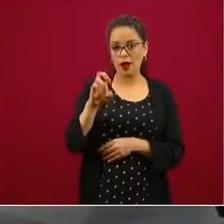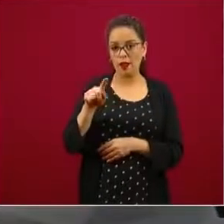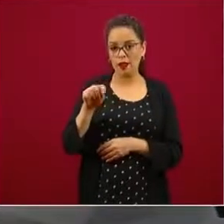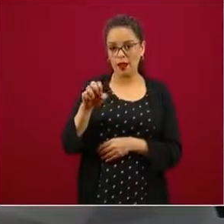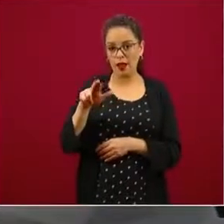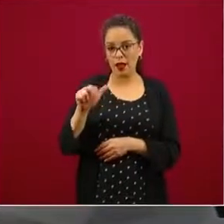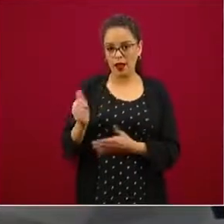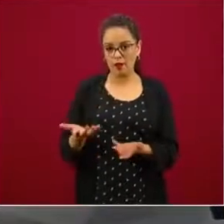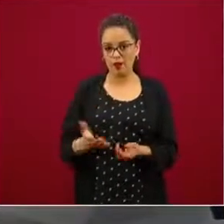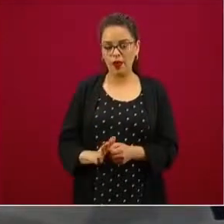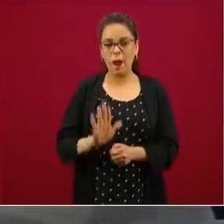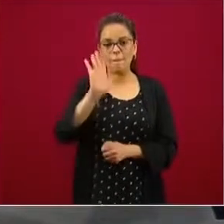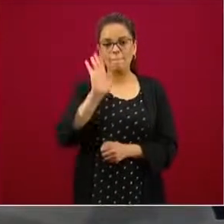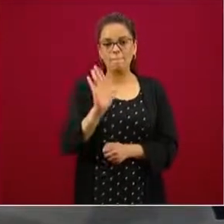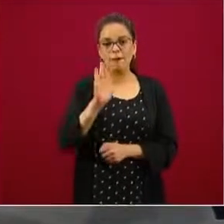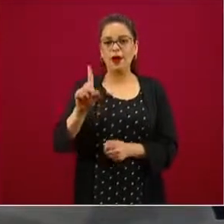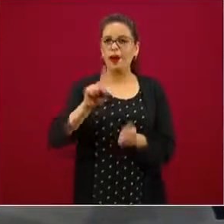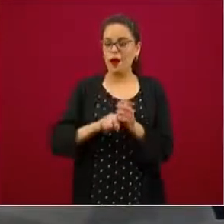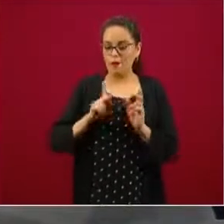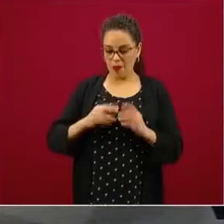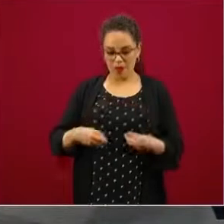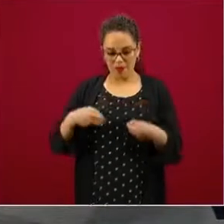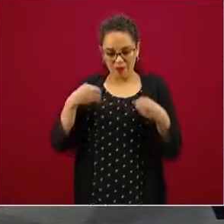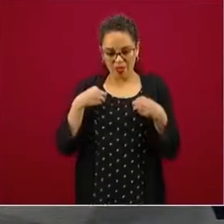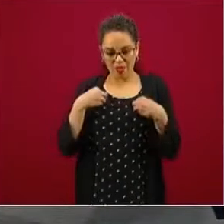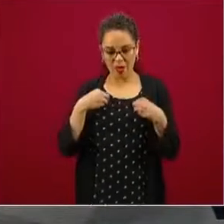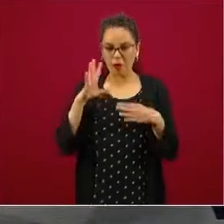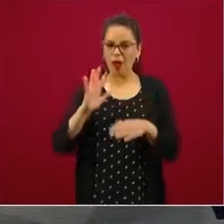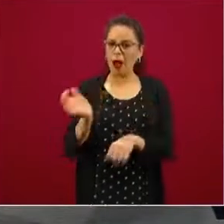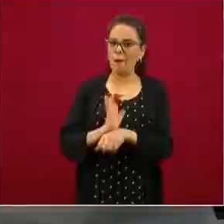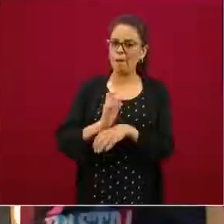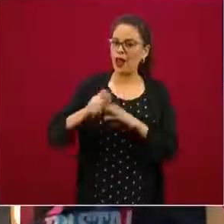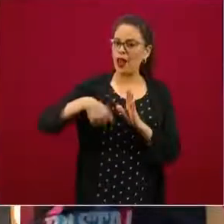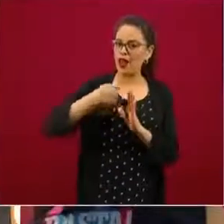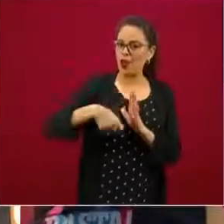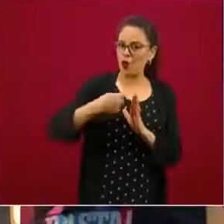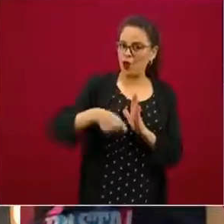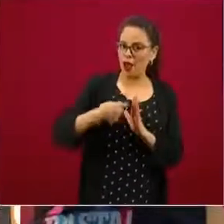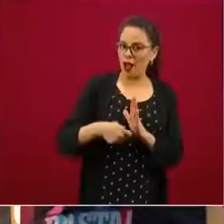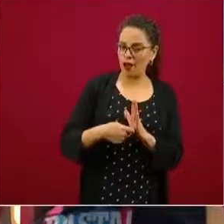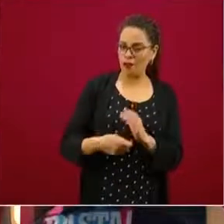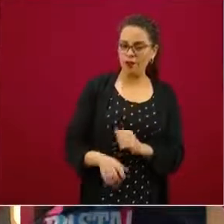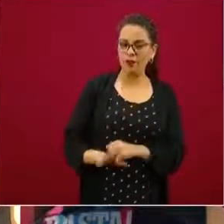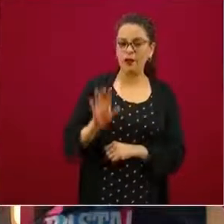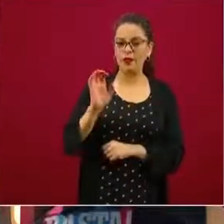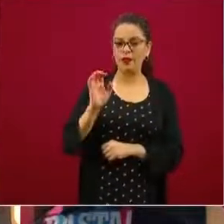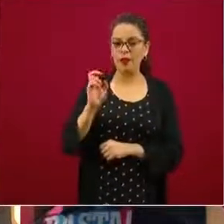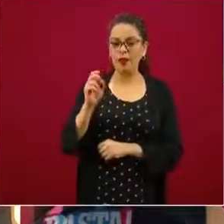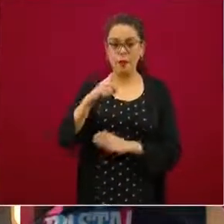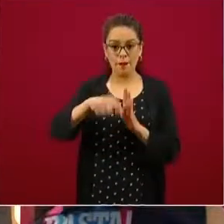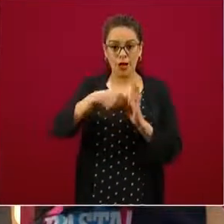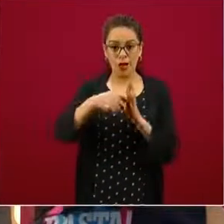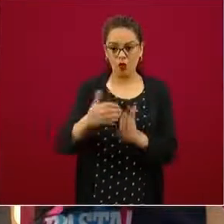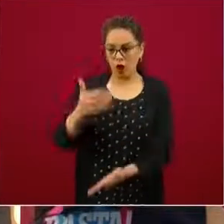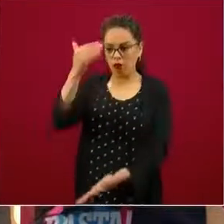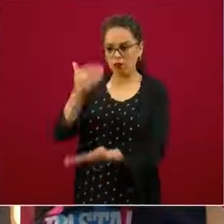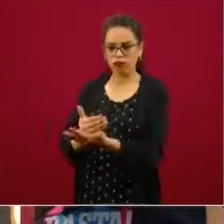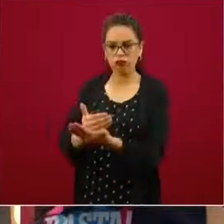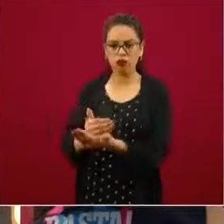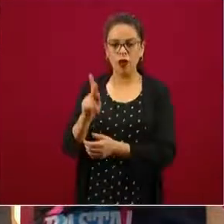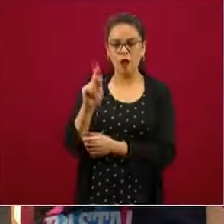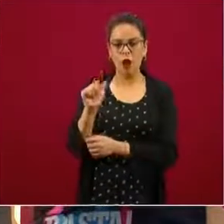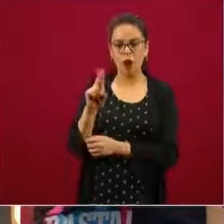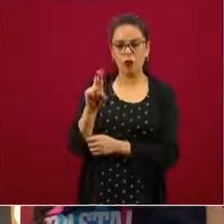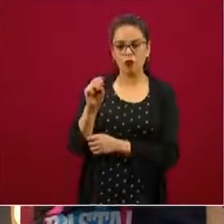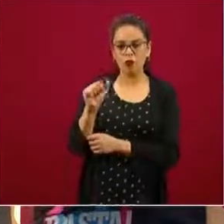una película de nuestra vida, es como si no significa que le hayamos puesto pausa a la película y que entonces le